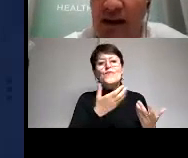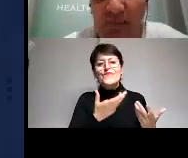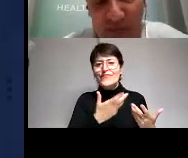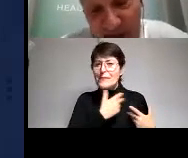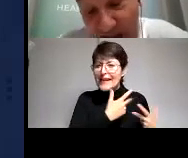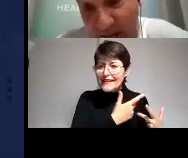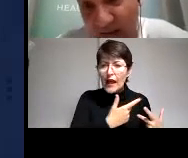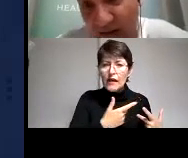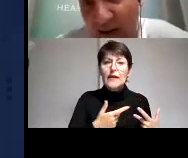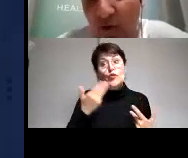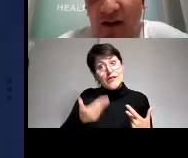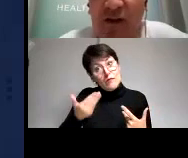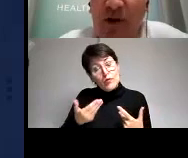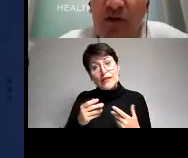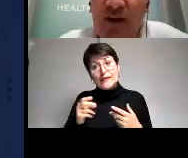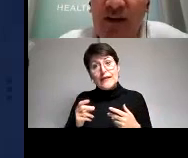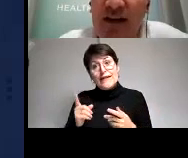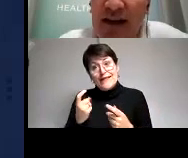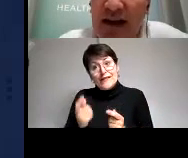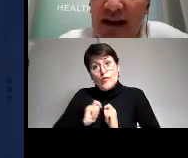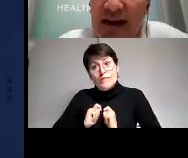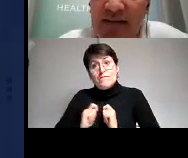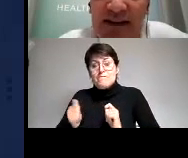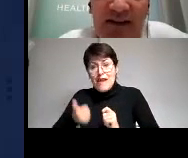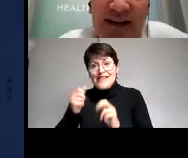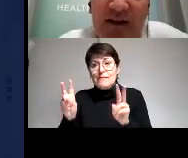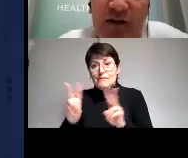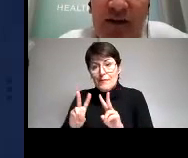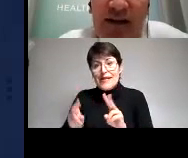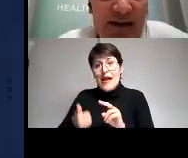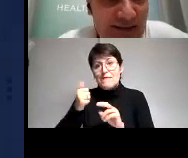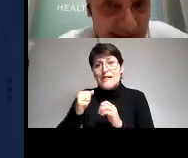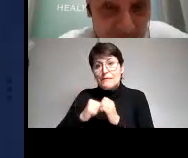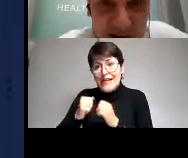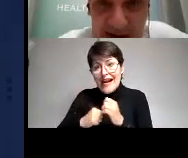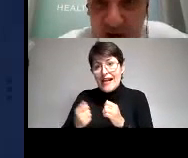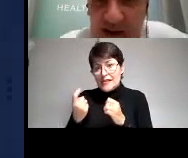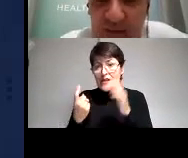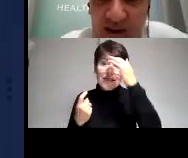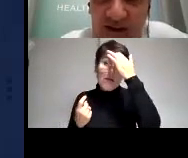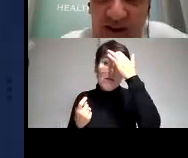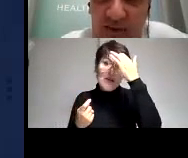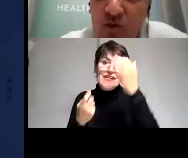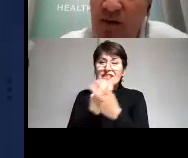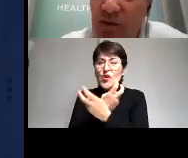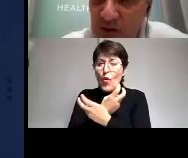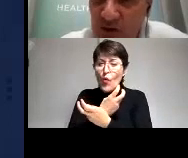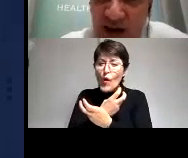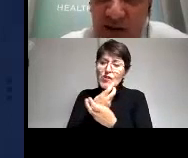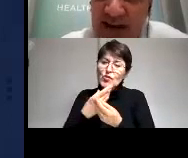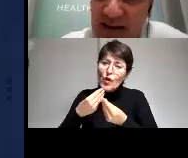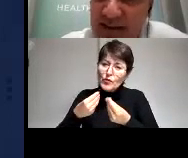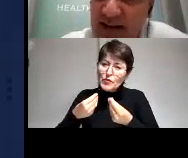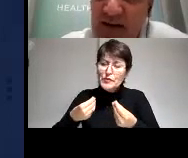desmineralizamos y favorecemos la osteoporosis a nivel del esqueleto. Extraemos magnesio, comentamos antes, a nivel muscular, por lo tanto